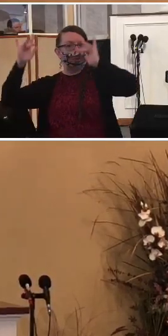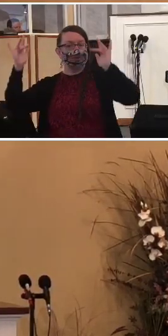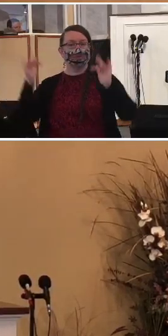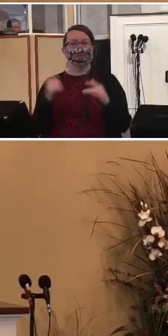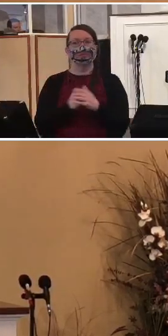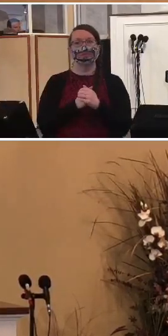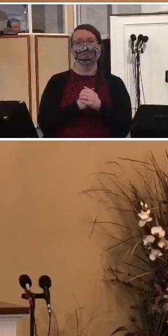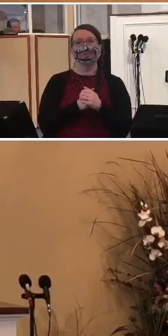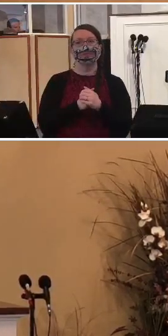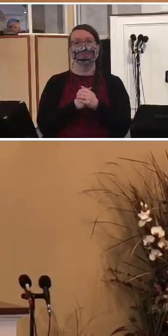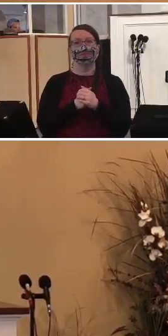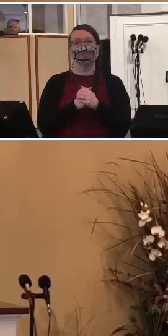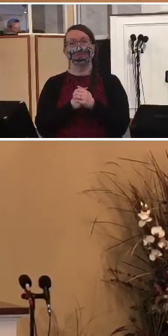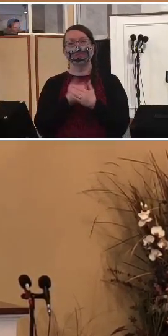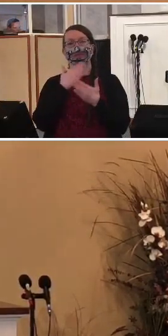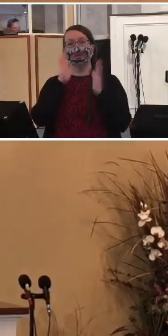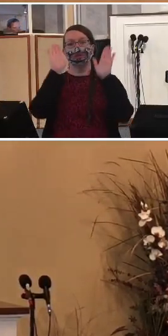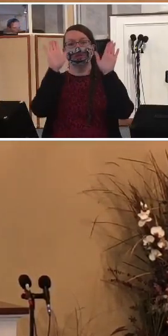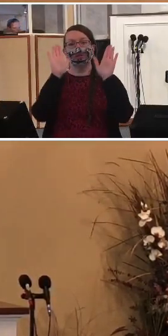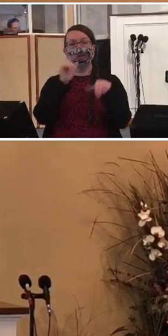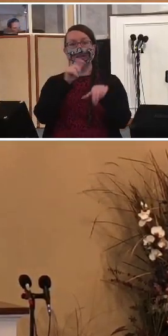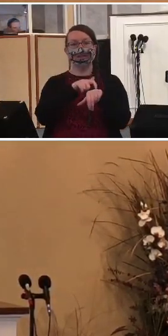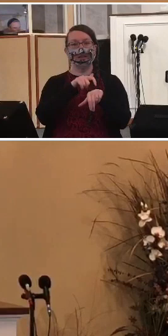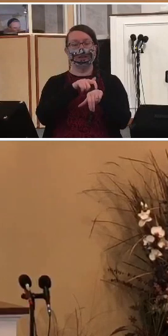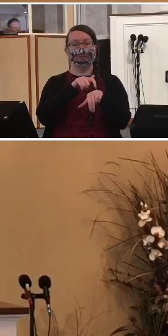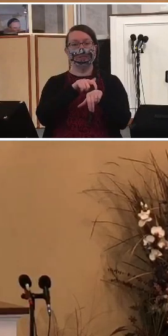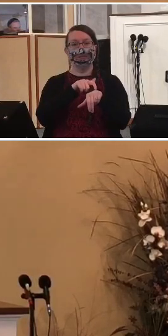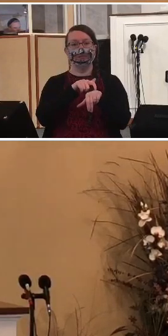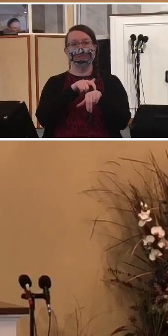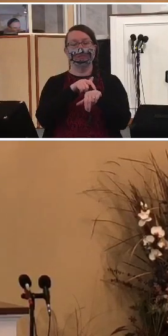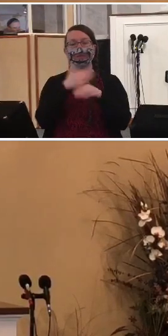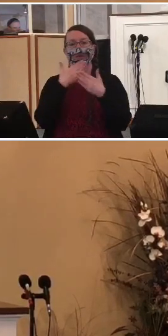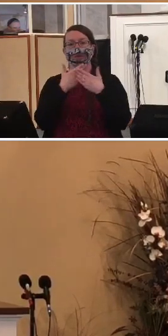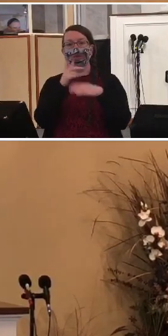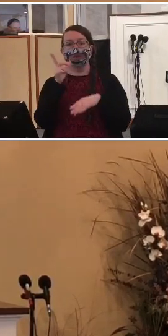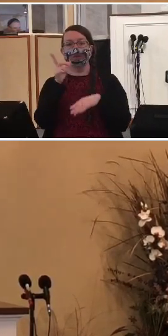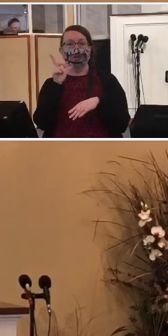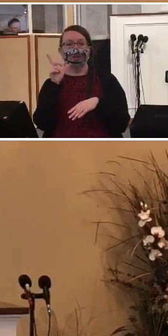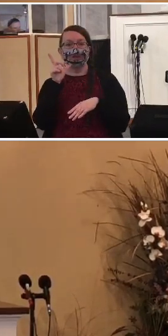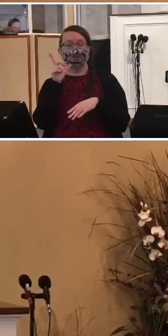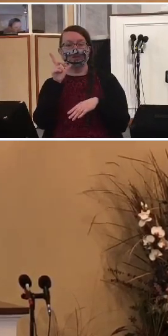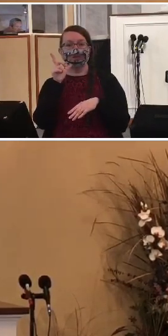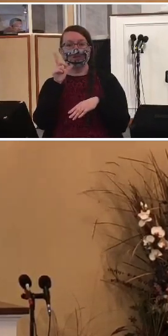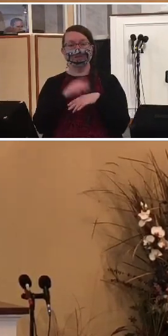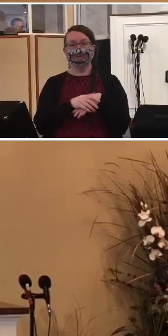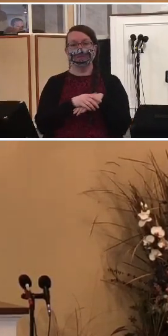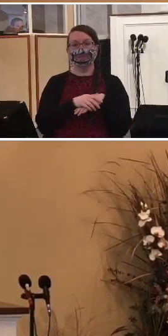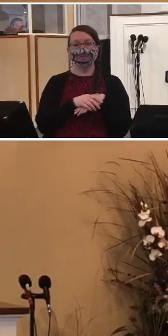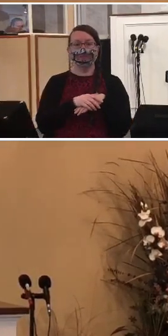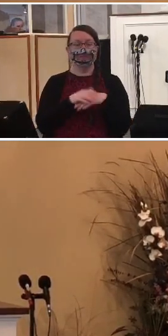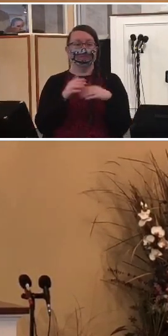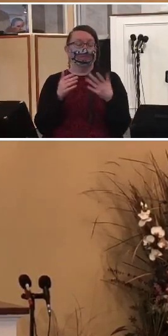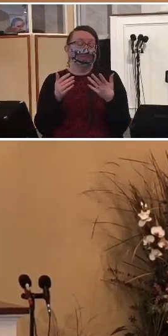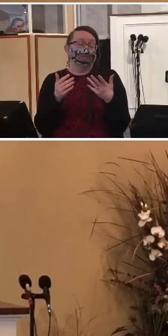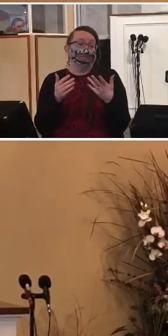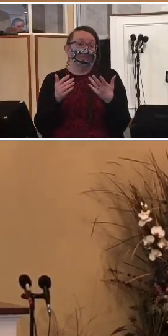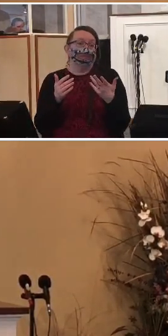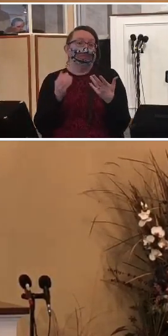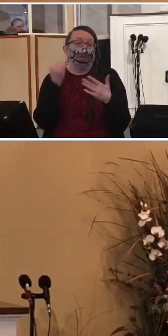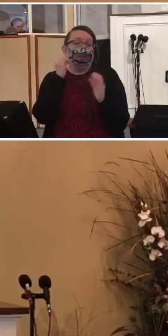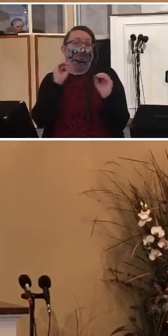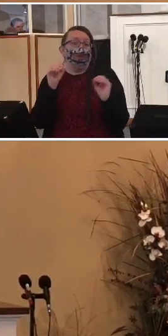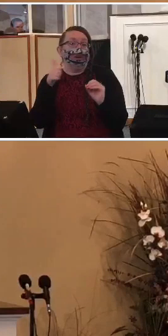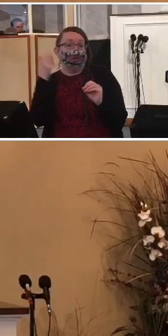limpio. Pasamos un momento muy bien. Y si tú no vienes por nada más,